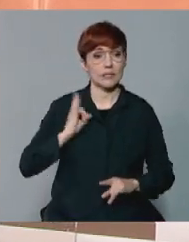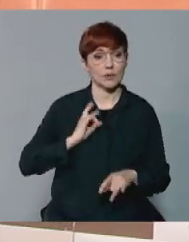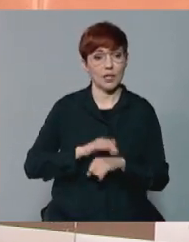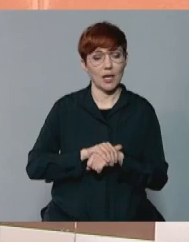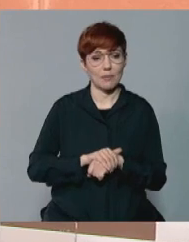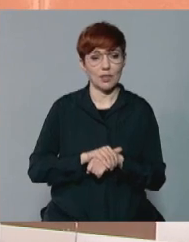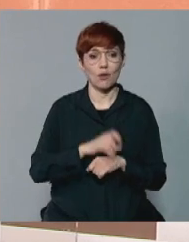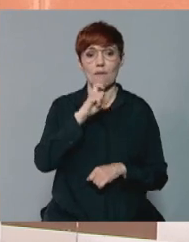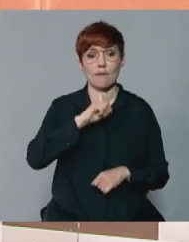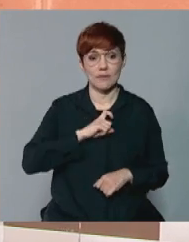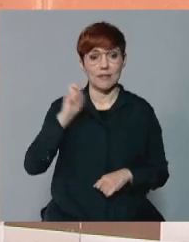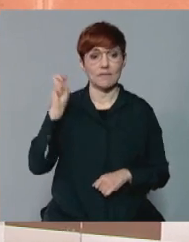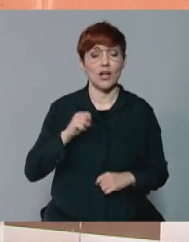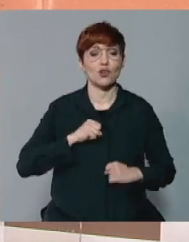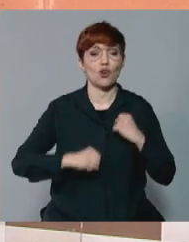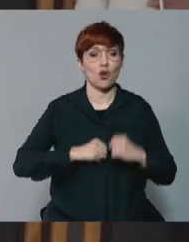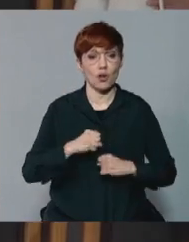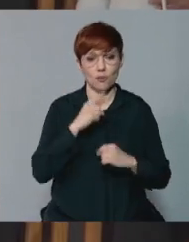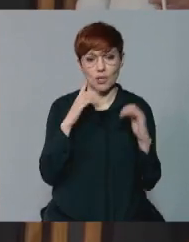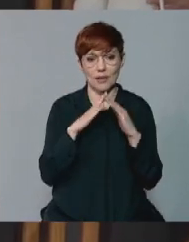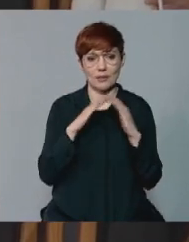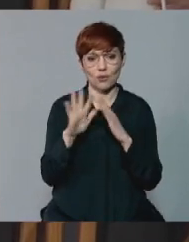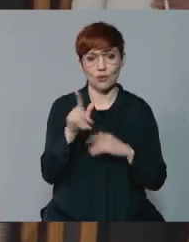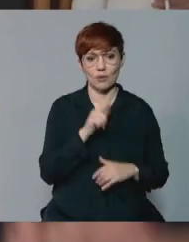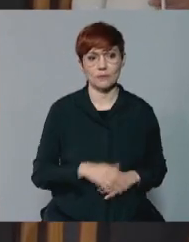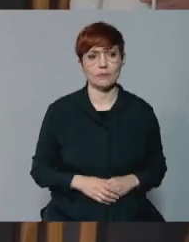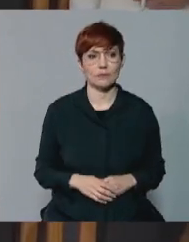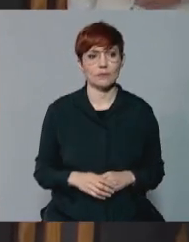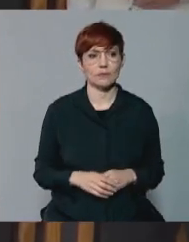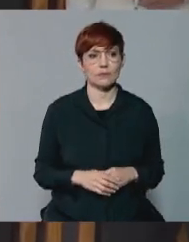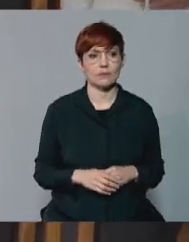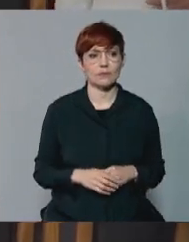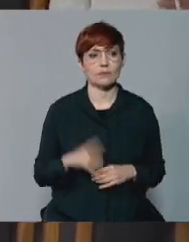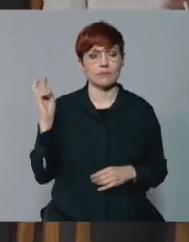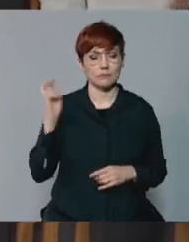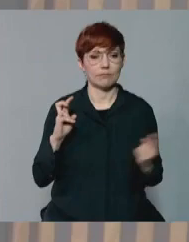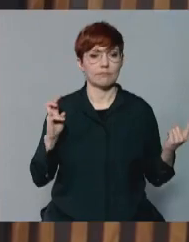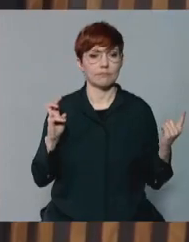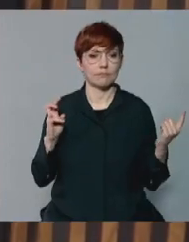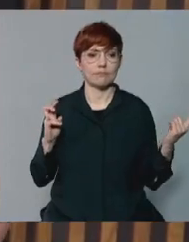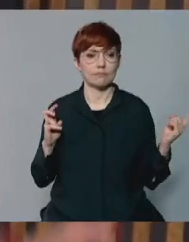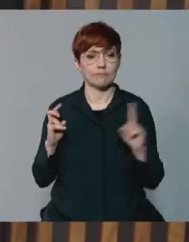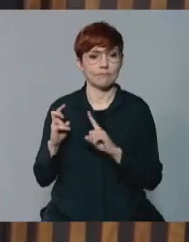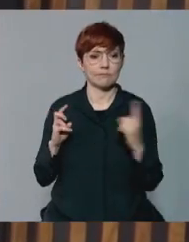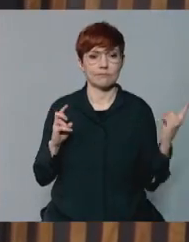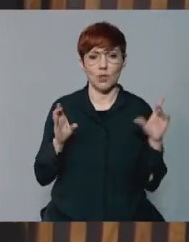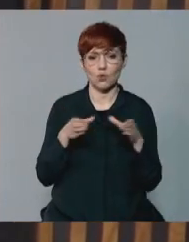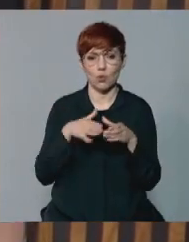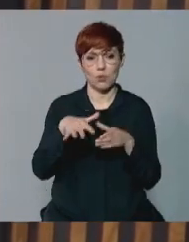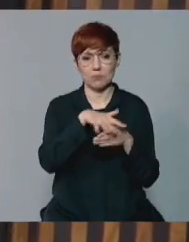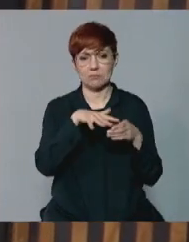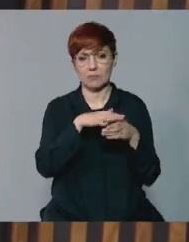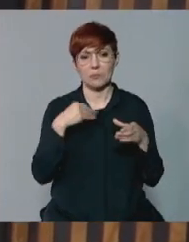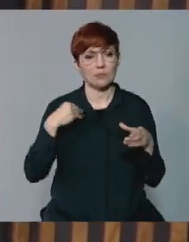dice, viene corriendo, está robando tu casa. Están pasando varias veces por aquí por el pueblo y o el mismo círculo, se ve que es el